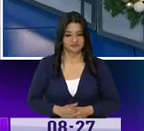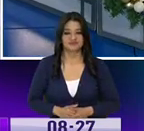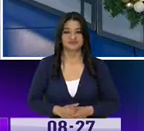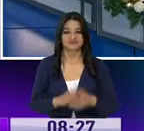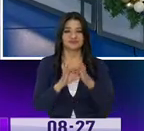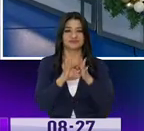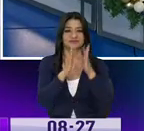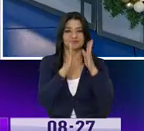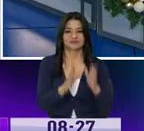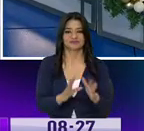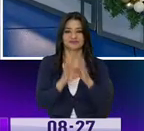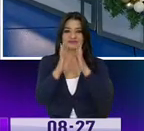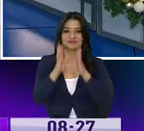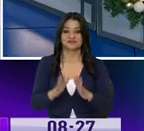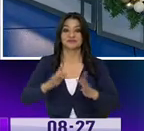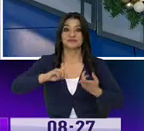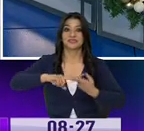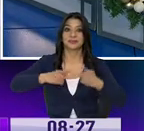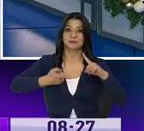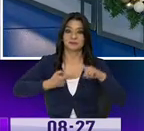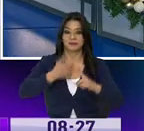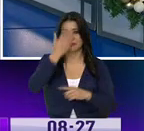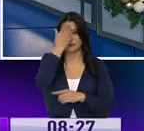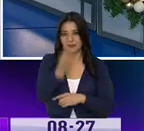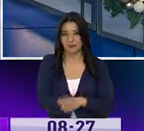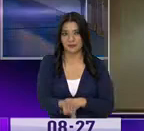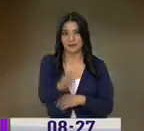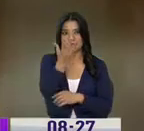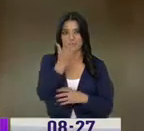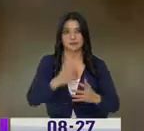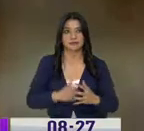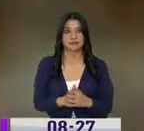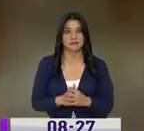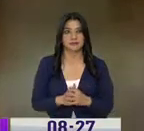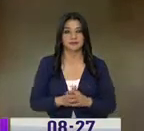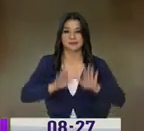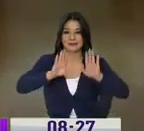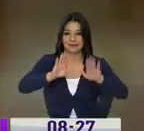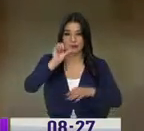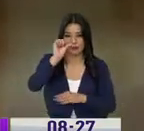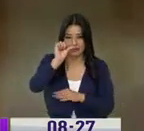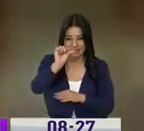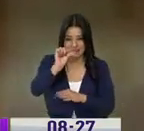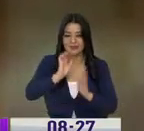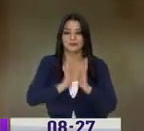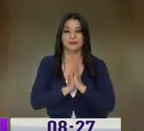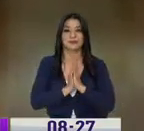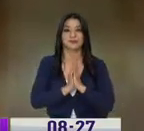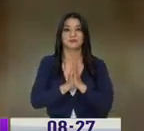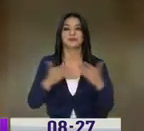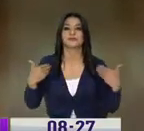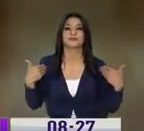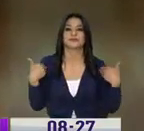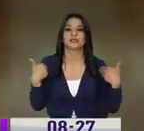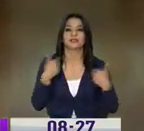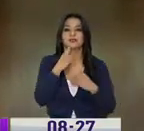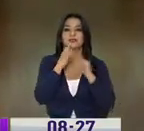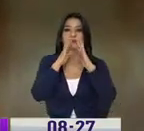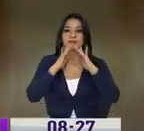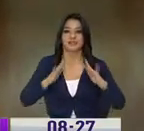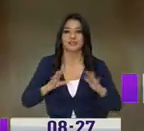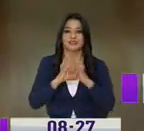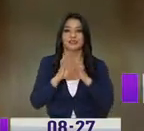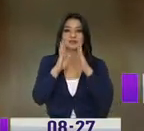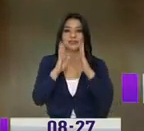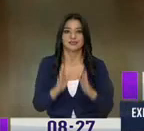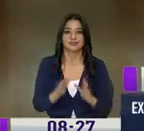Robert, Sofía, amigos televidentes, una excelente mañana para todos ustedes. No quiero dejar pasar este enlace sin antes desearle un feliz cumpleaños a nuestra